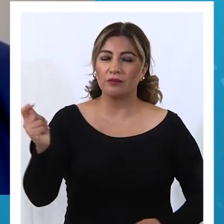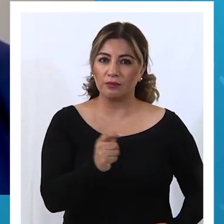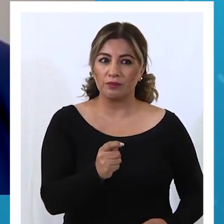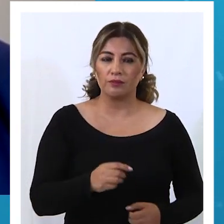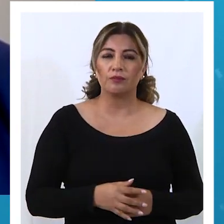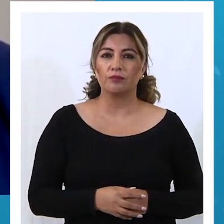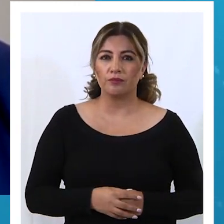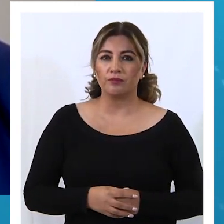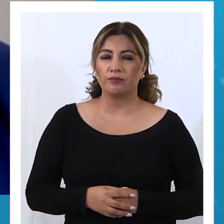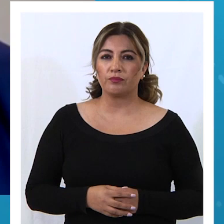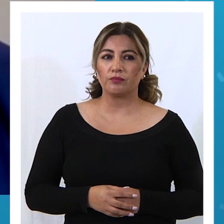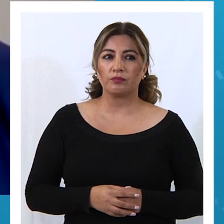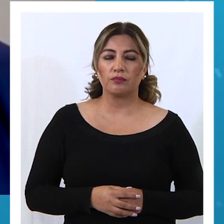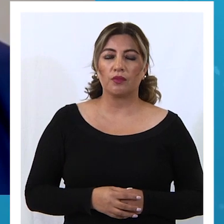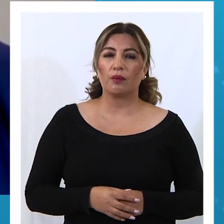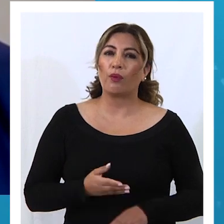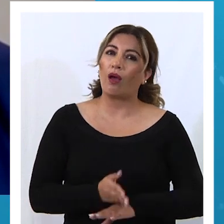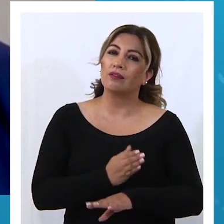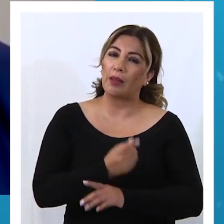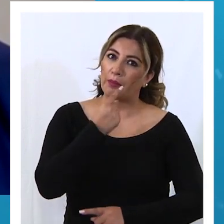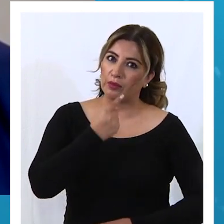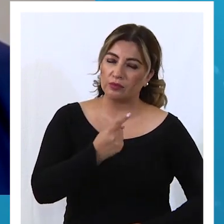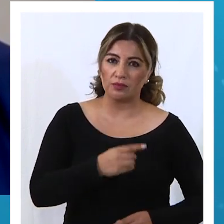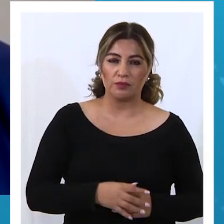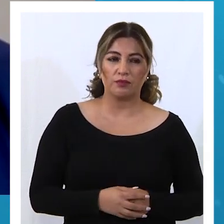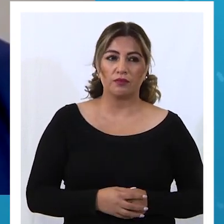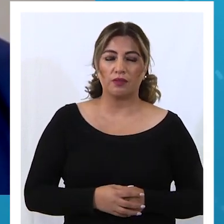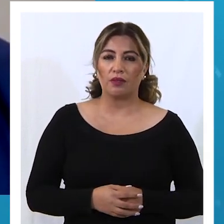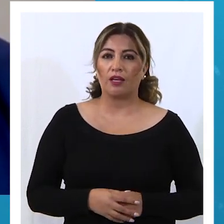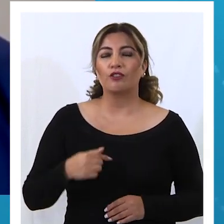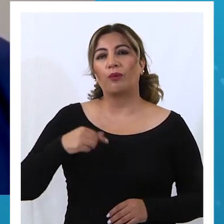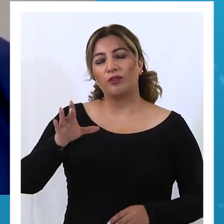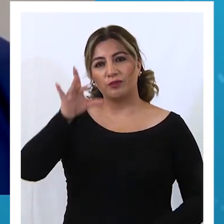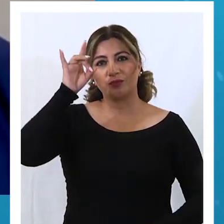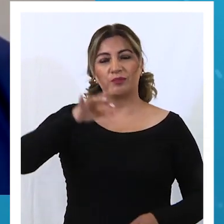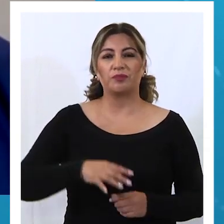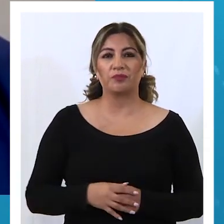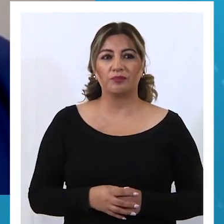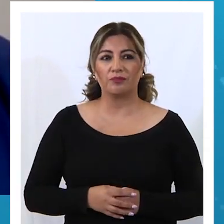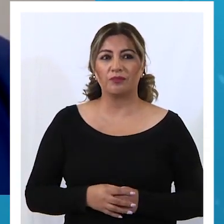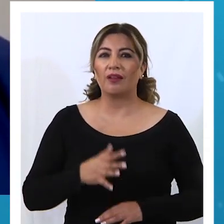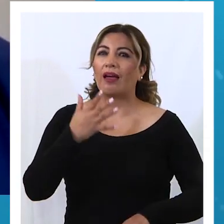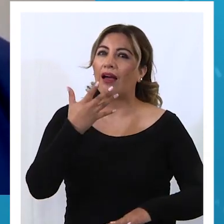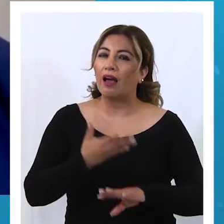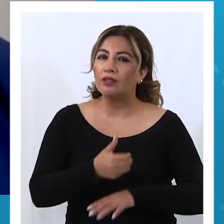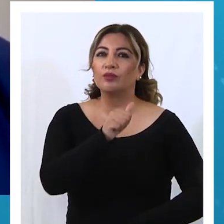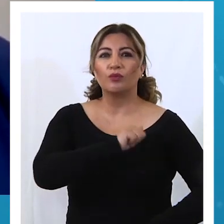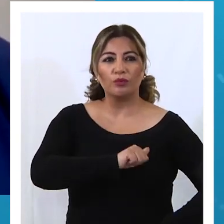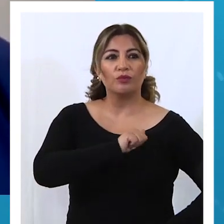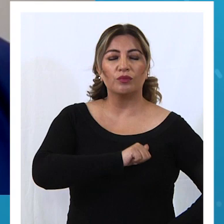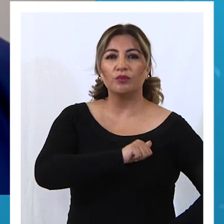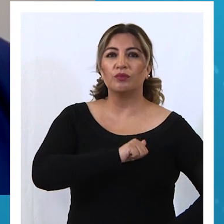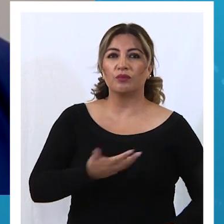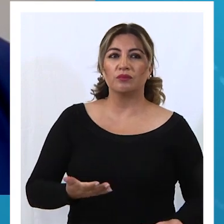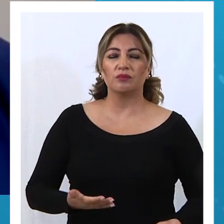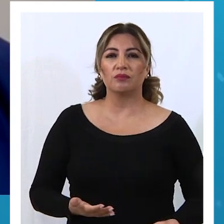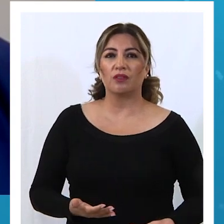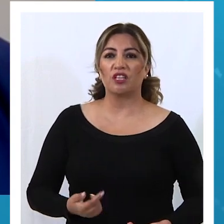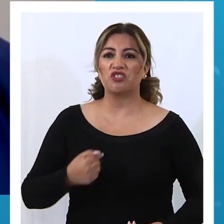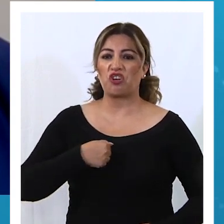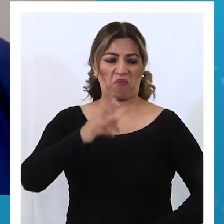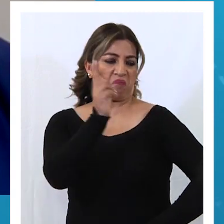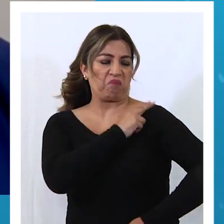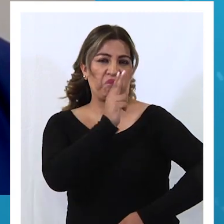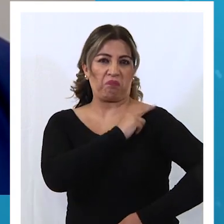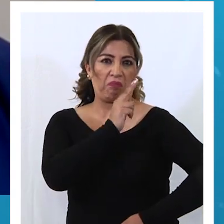Tarapacá, pero por lo menos de consultar, ¿no es cierto? Ahí se nota que prácticamente hay una actitud de patrón de